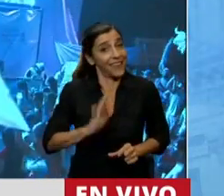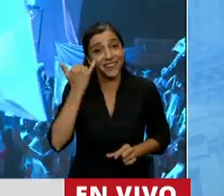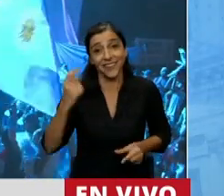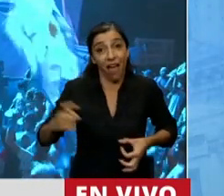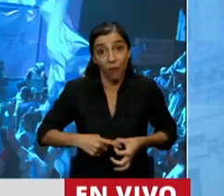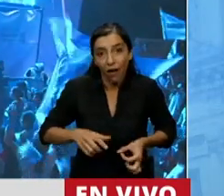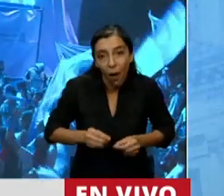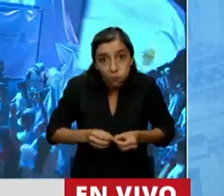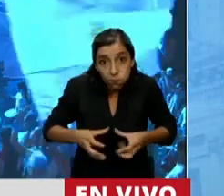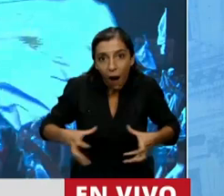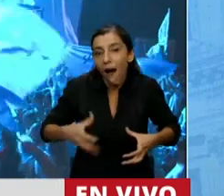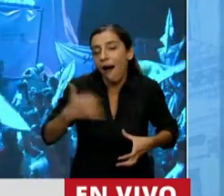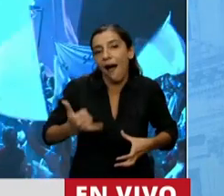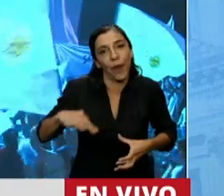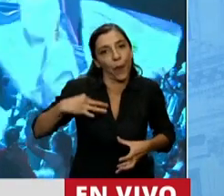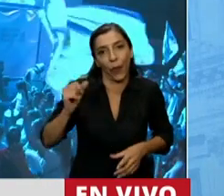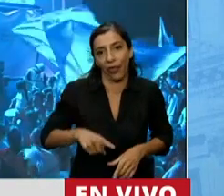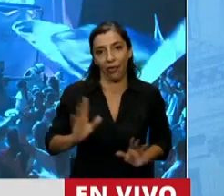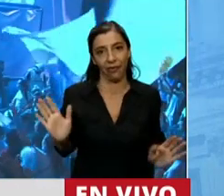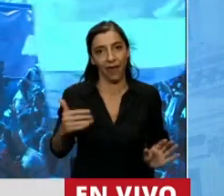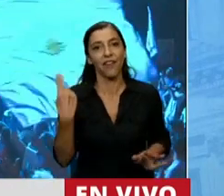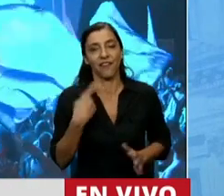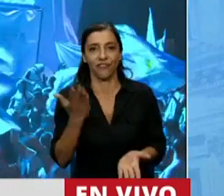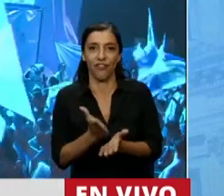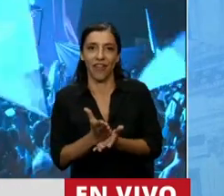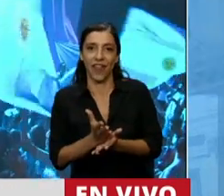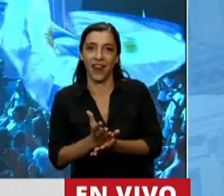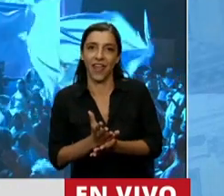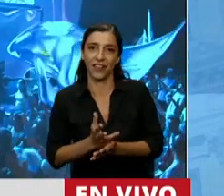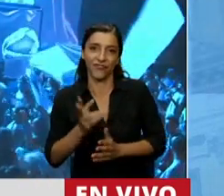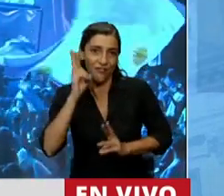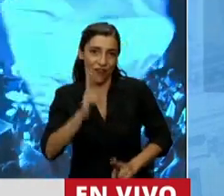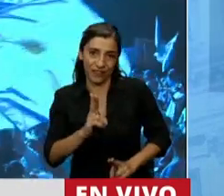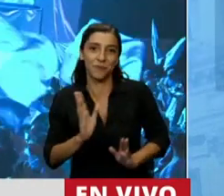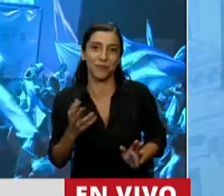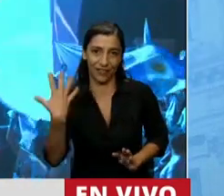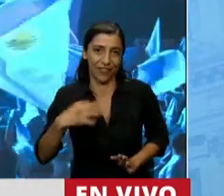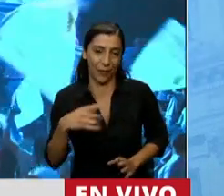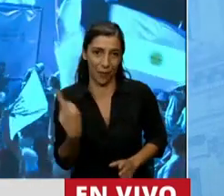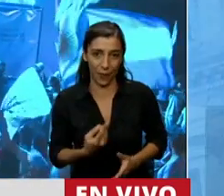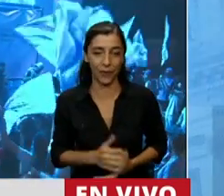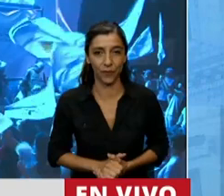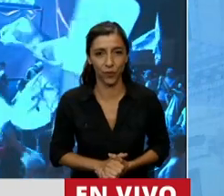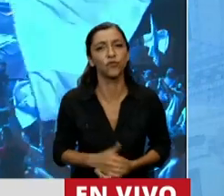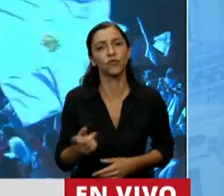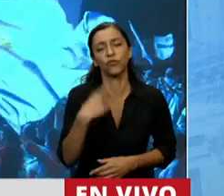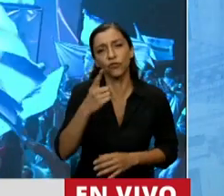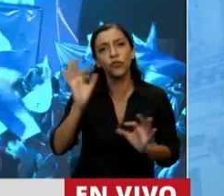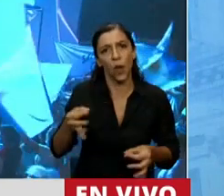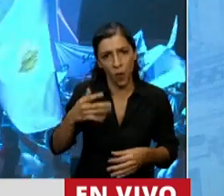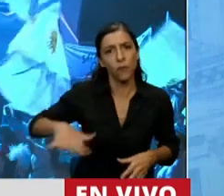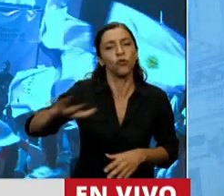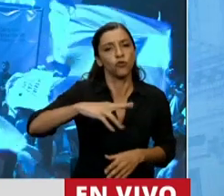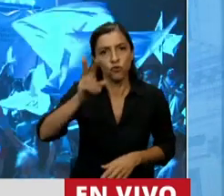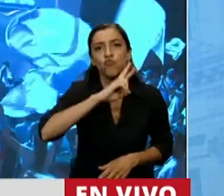Señor presidente, corresponde precisar que la idea no es desconocer los innumerables derechos que la mujer tiene y que